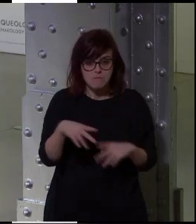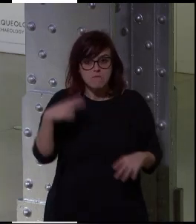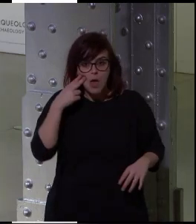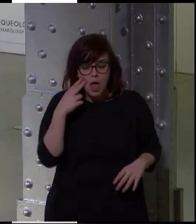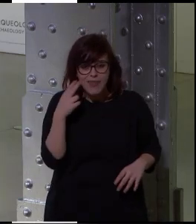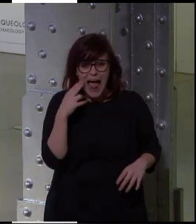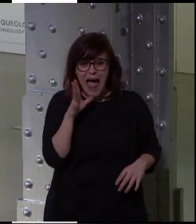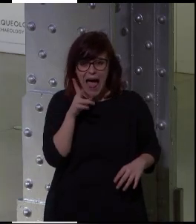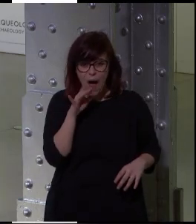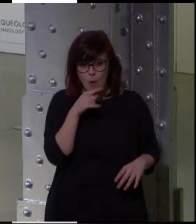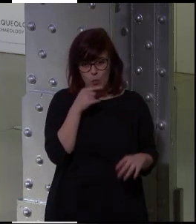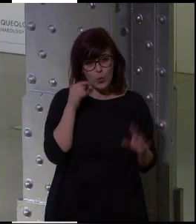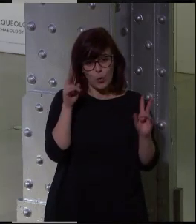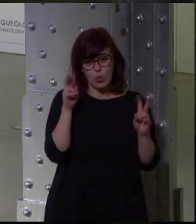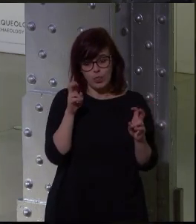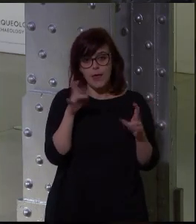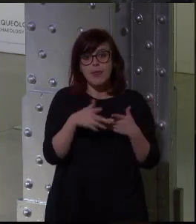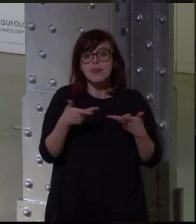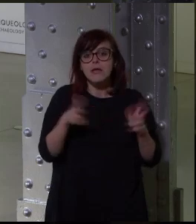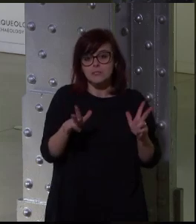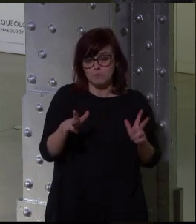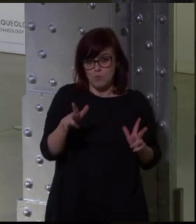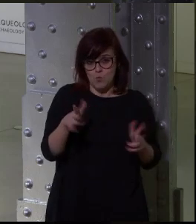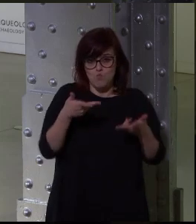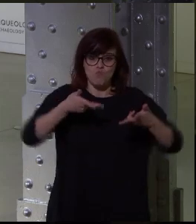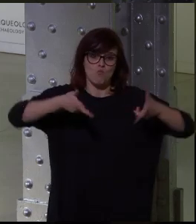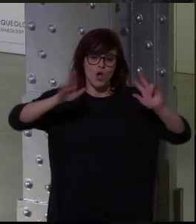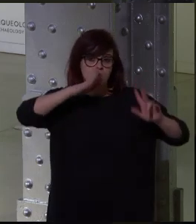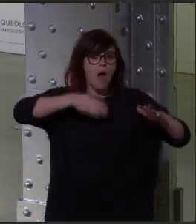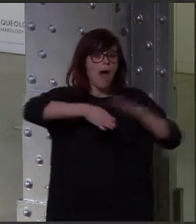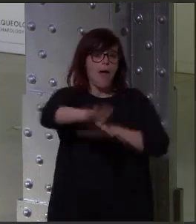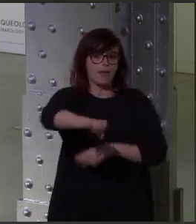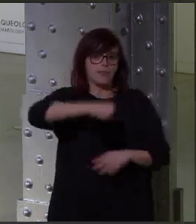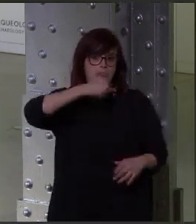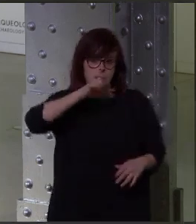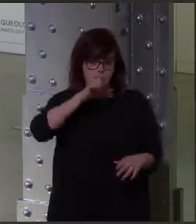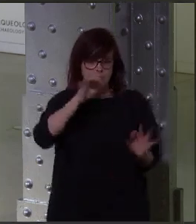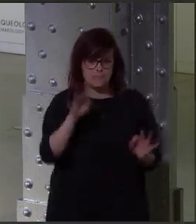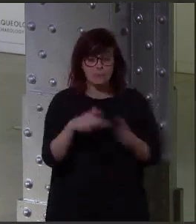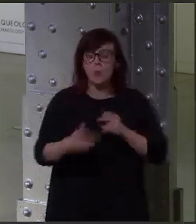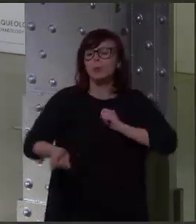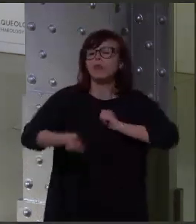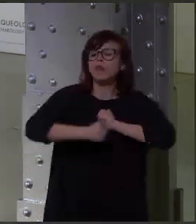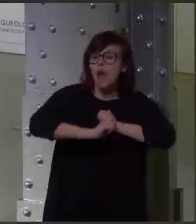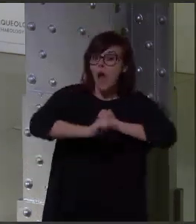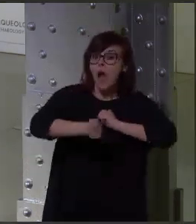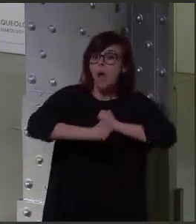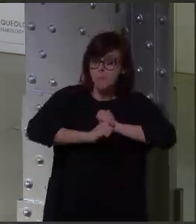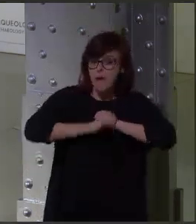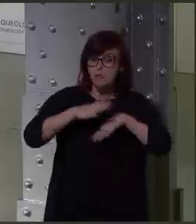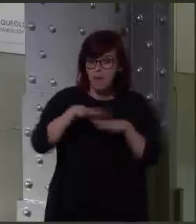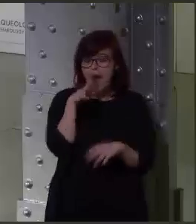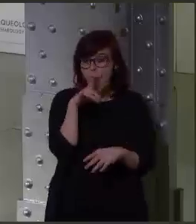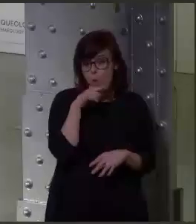miedo, es el agua dulce disponible, que tenemos acceso a ella. La gran parte, la mayoría del